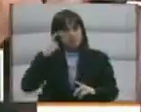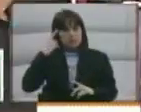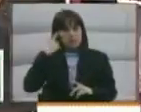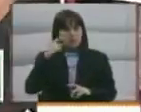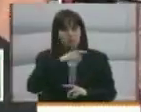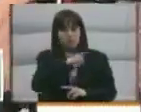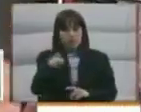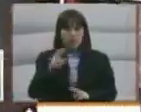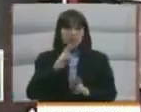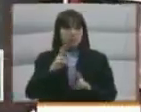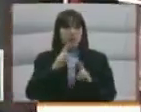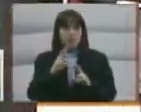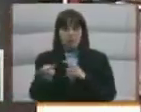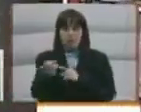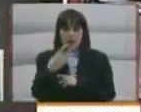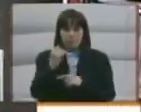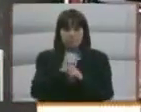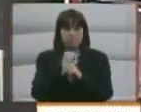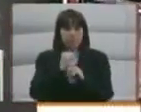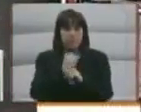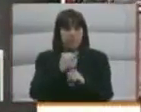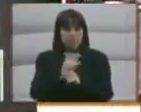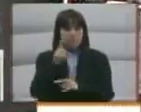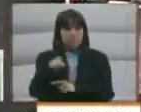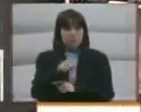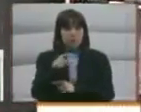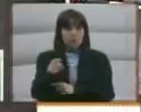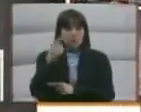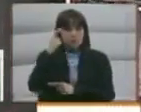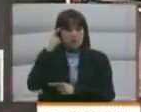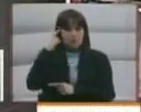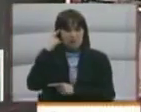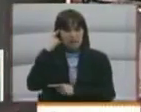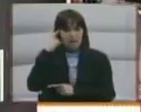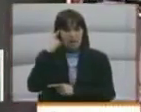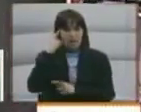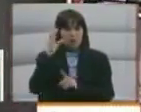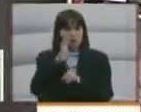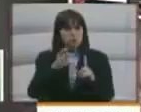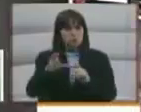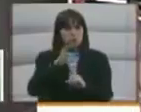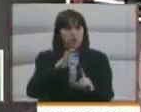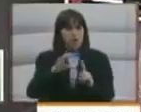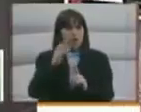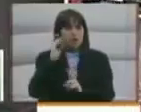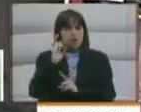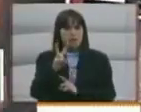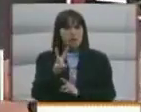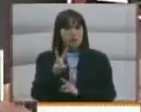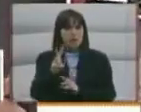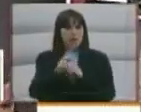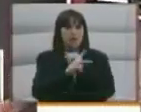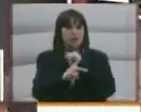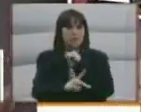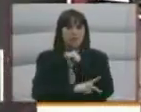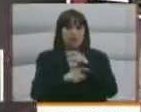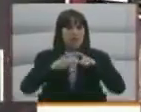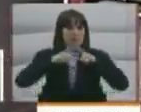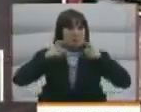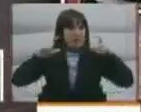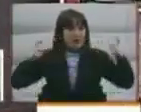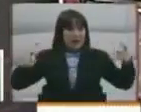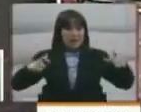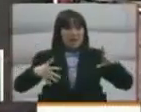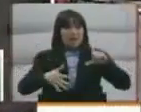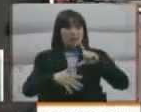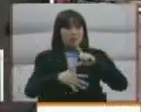responder por aquí, por las redes sociales, si sabían la existencia de este fenómeno cultural. El parque más grande de Latinoamérica cultural